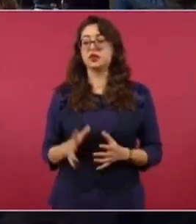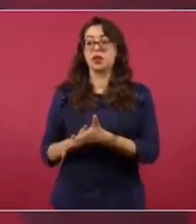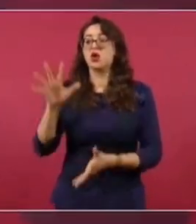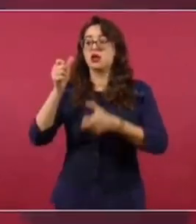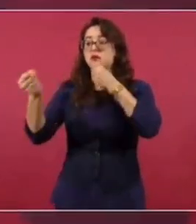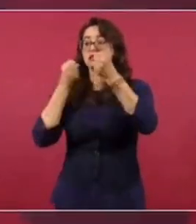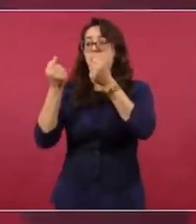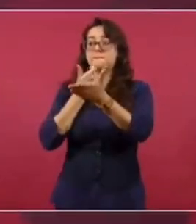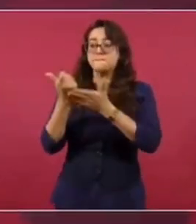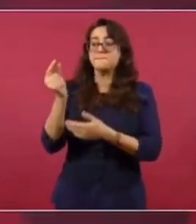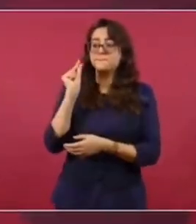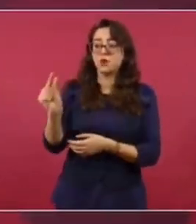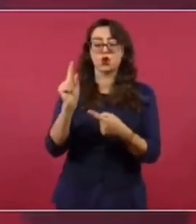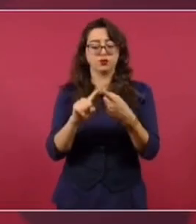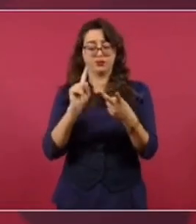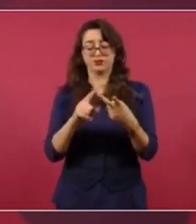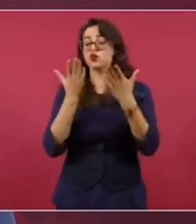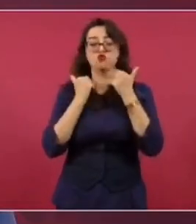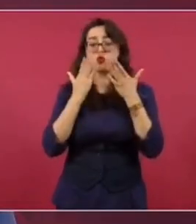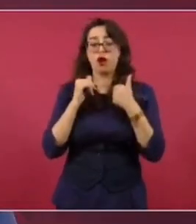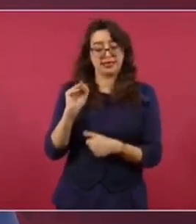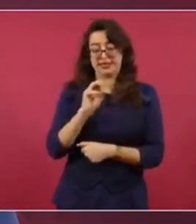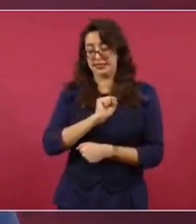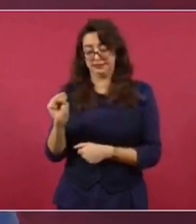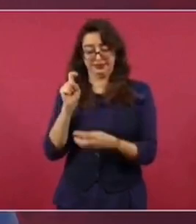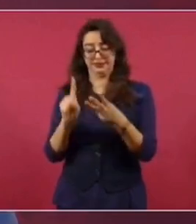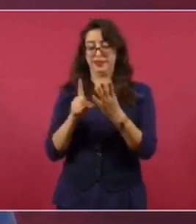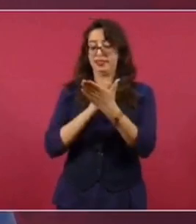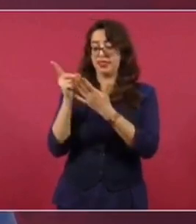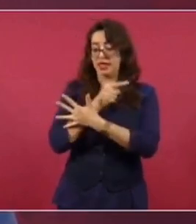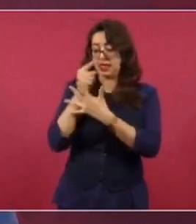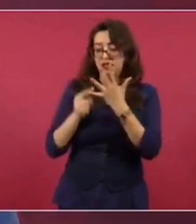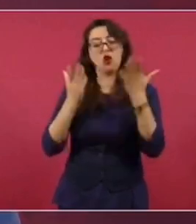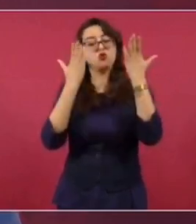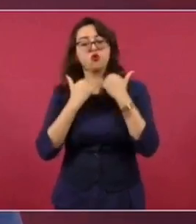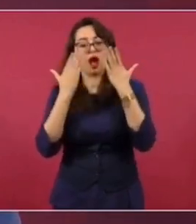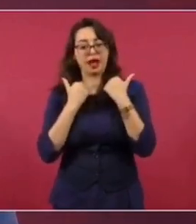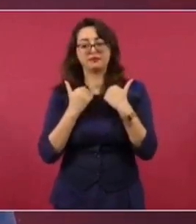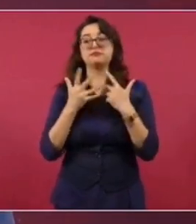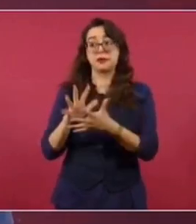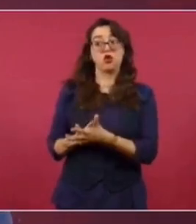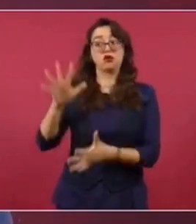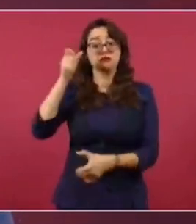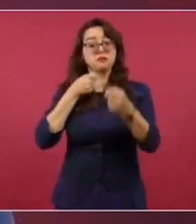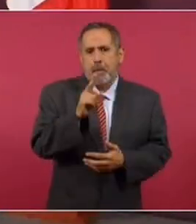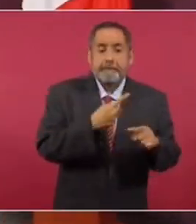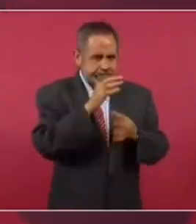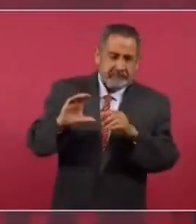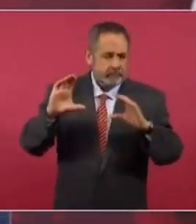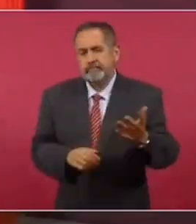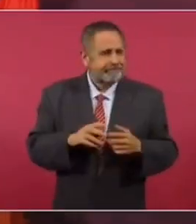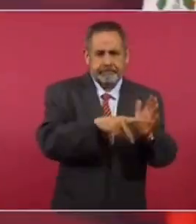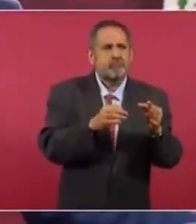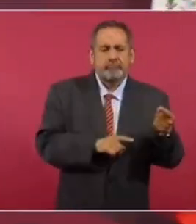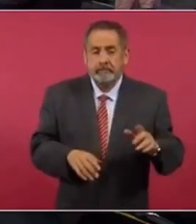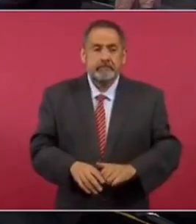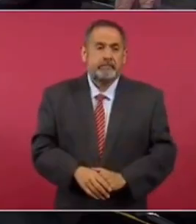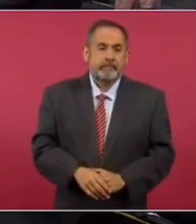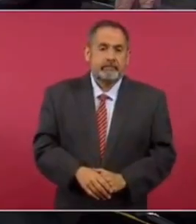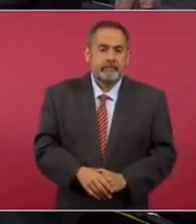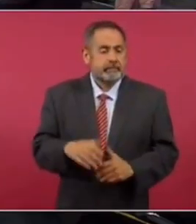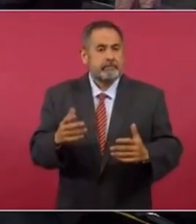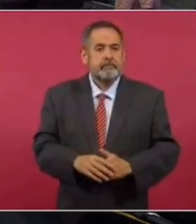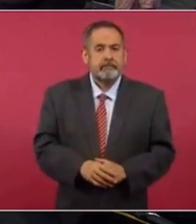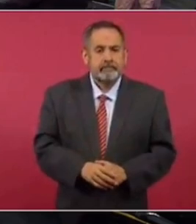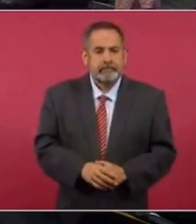poco, no tiene seguridad social, no tiene prestaciones, la mayoría de los periodistas.